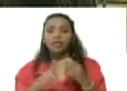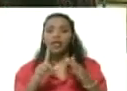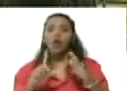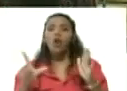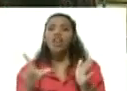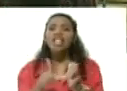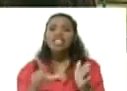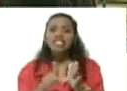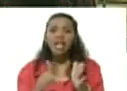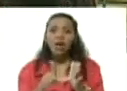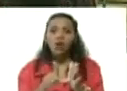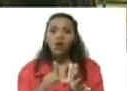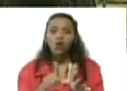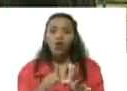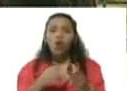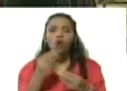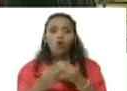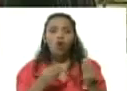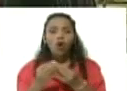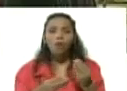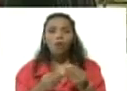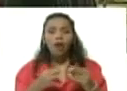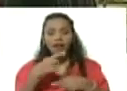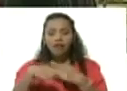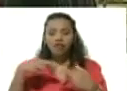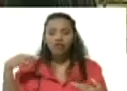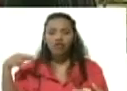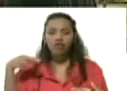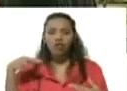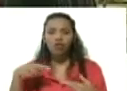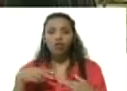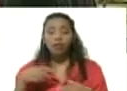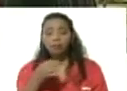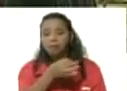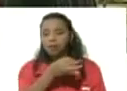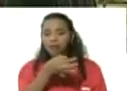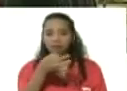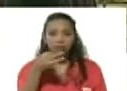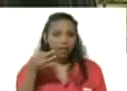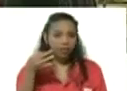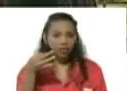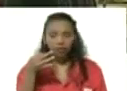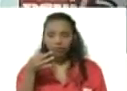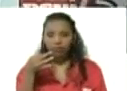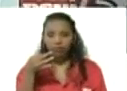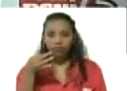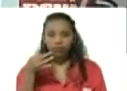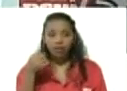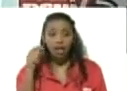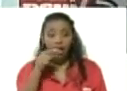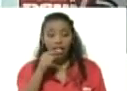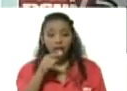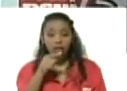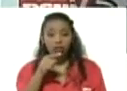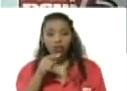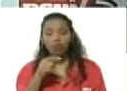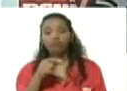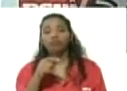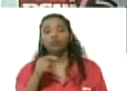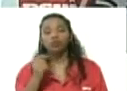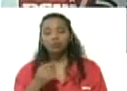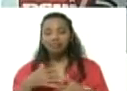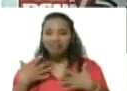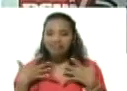liceos para la revolución, es extraordinaria. Por su calidad, por su